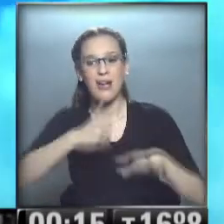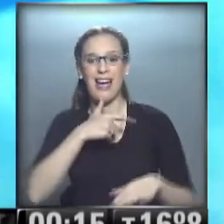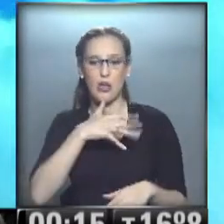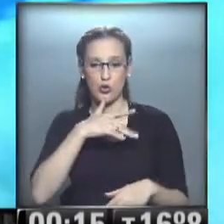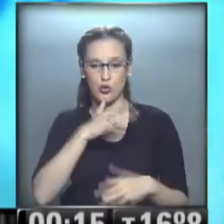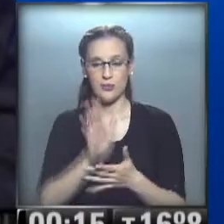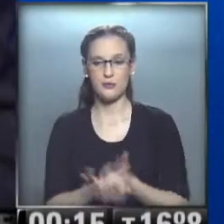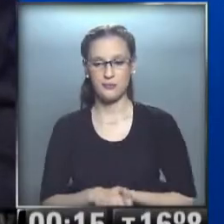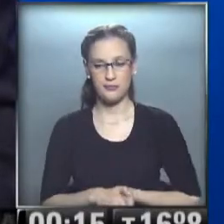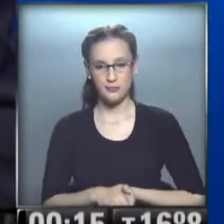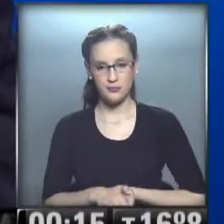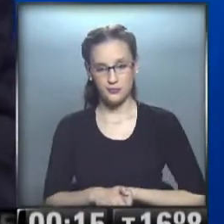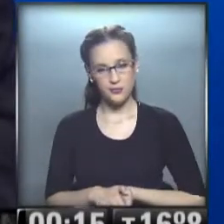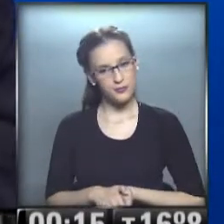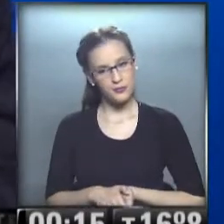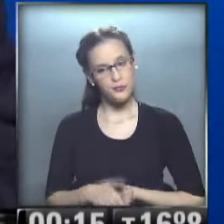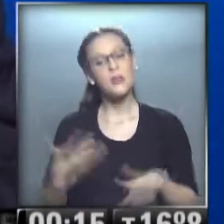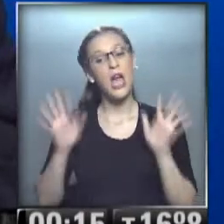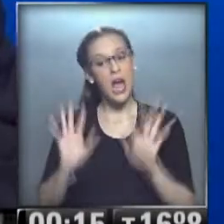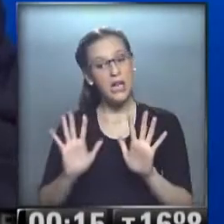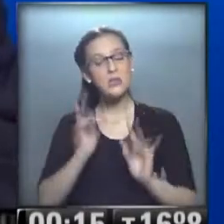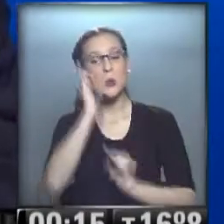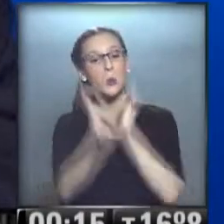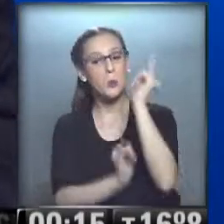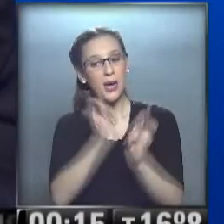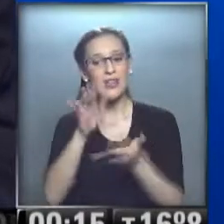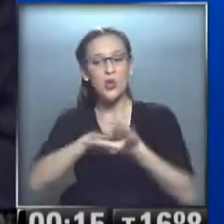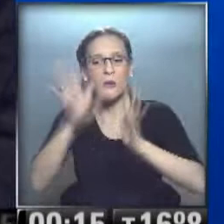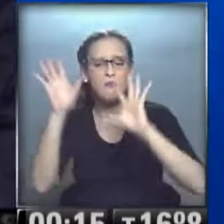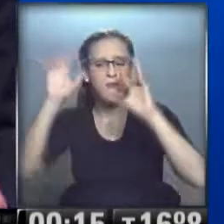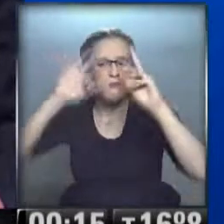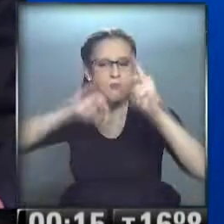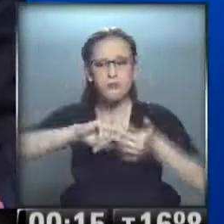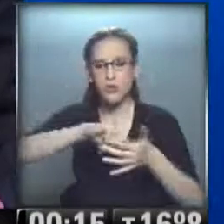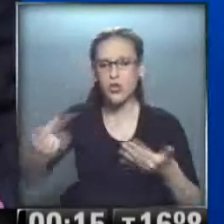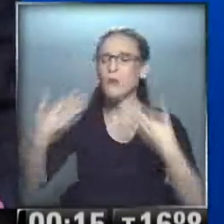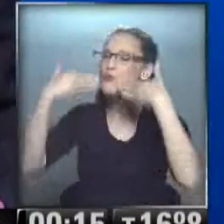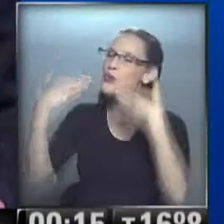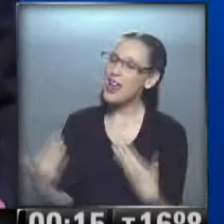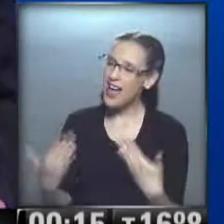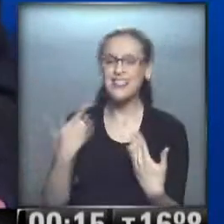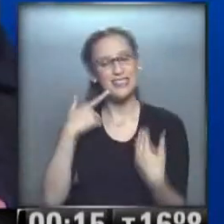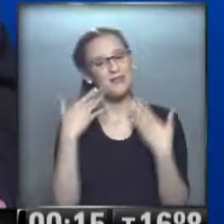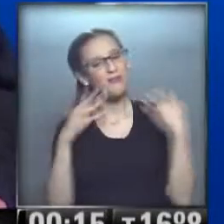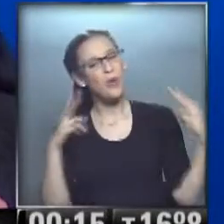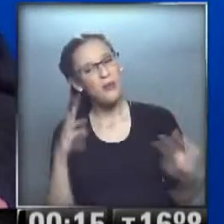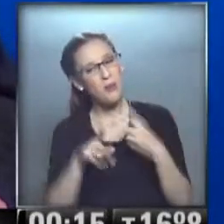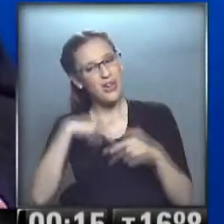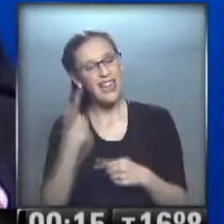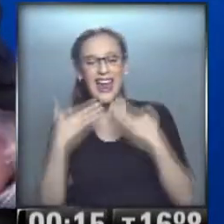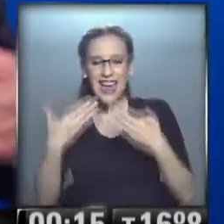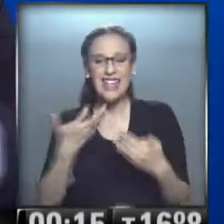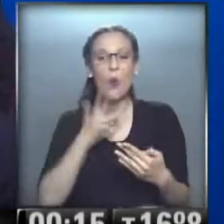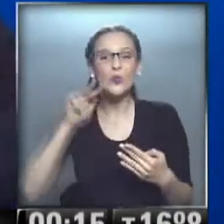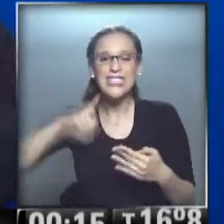14. Así las cosas entonces con el clima aquí en la Ciudad de Buenos Aires. Muchas gracias, Félix. Al contrario, hasta mañana, Pablo. Gracias,